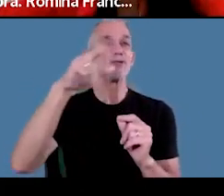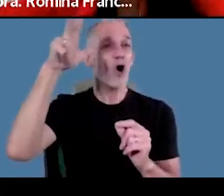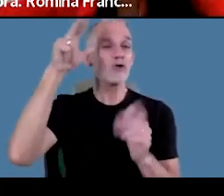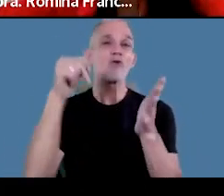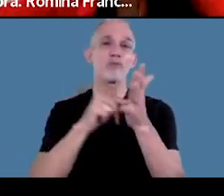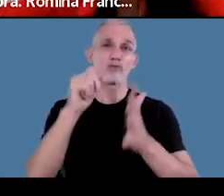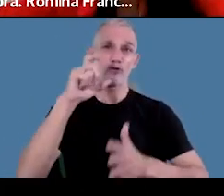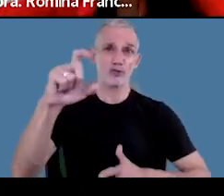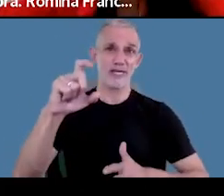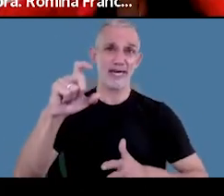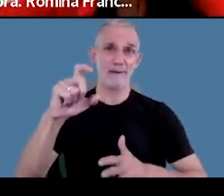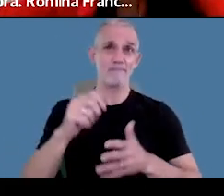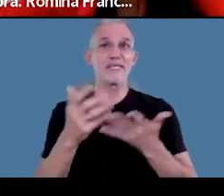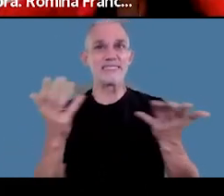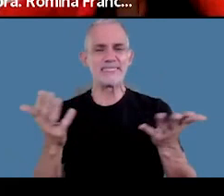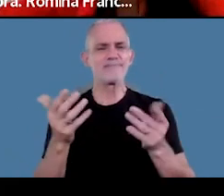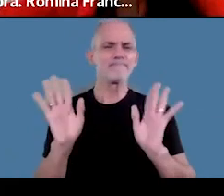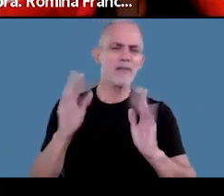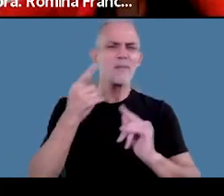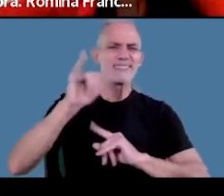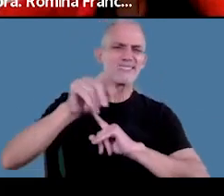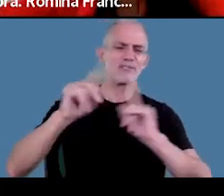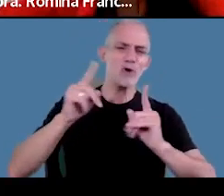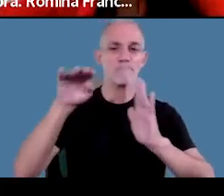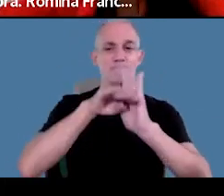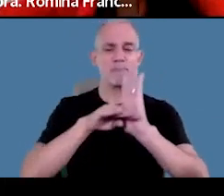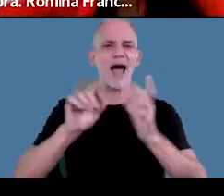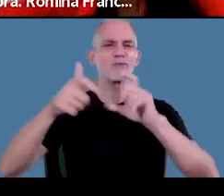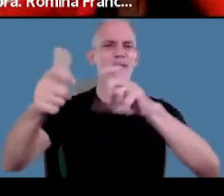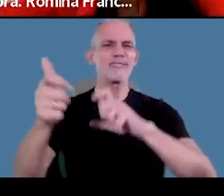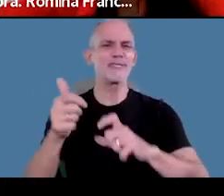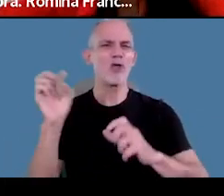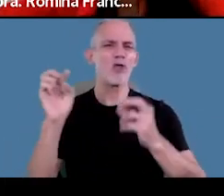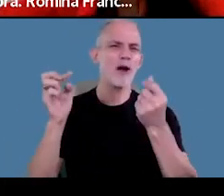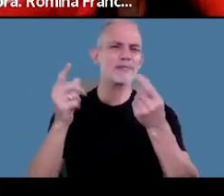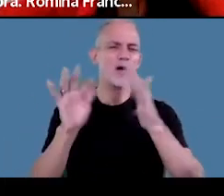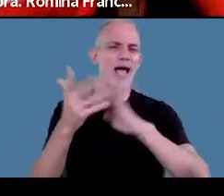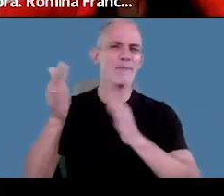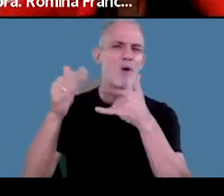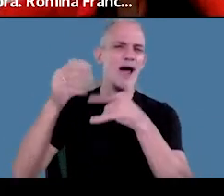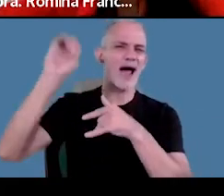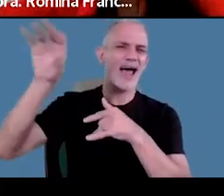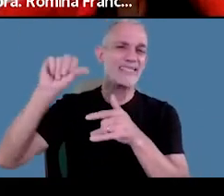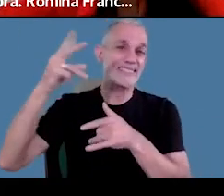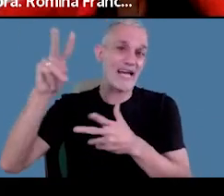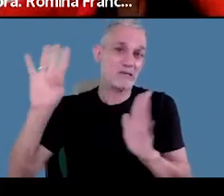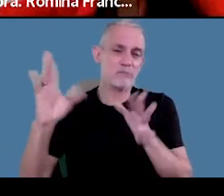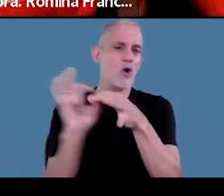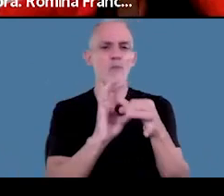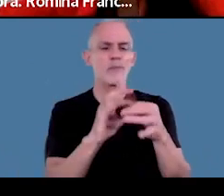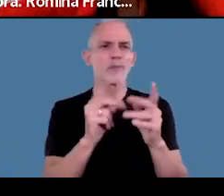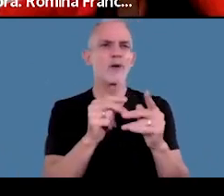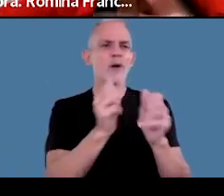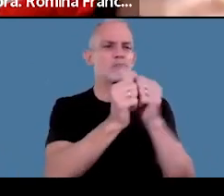C, que es un poquito cuestionable la doctrina de las actualizaciones, pero bueno, en este caso, como no está vinculado con generación